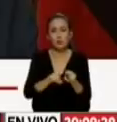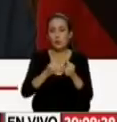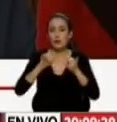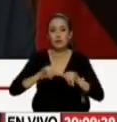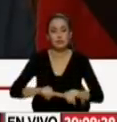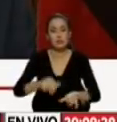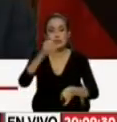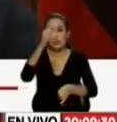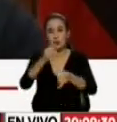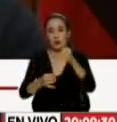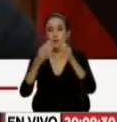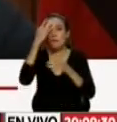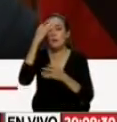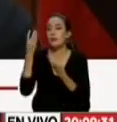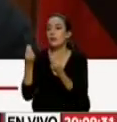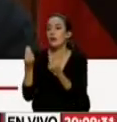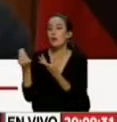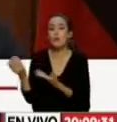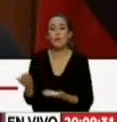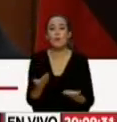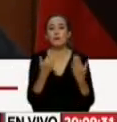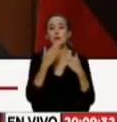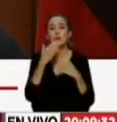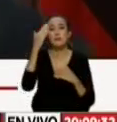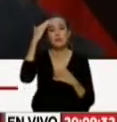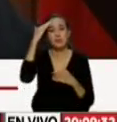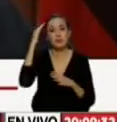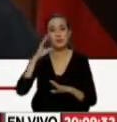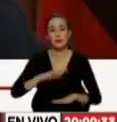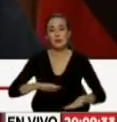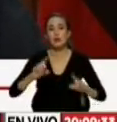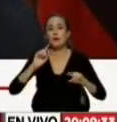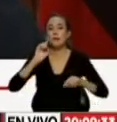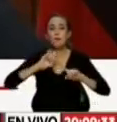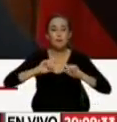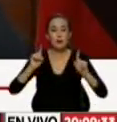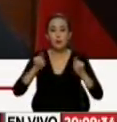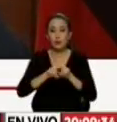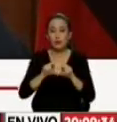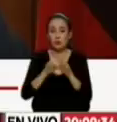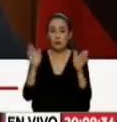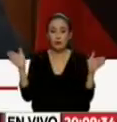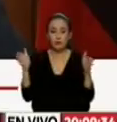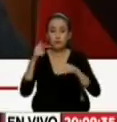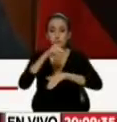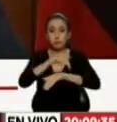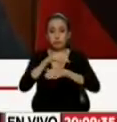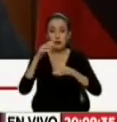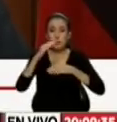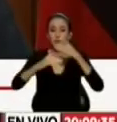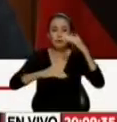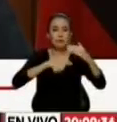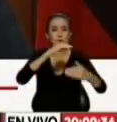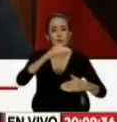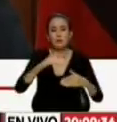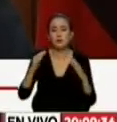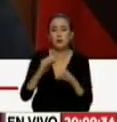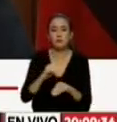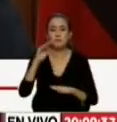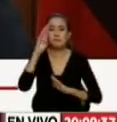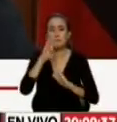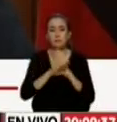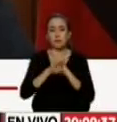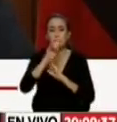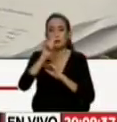de cuantificación. Pero aún en el caso de que fuera corto, es un proceso que no demorará menos